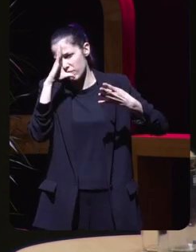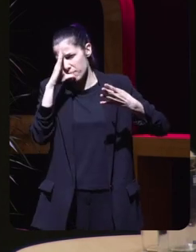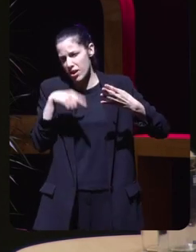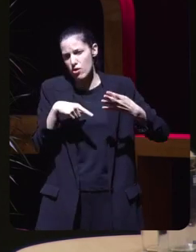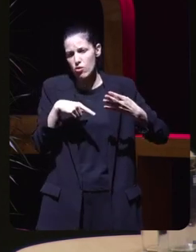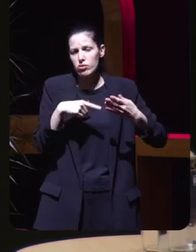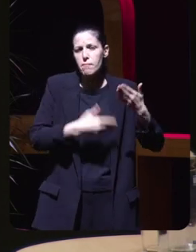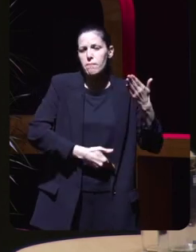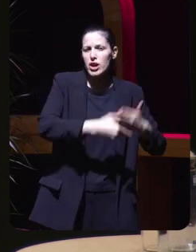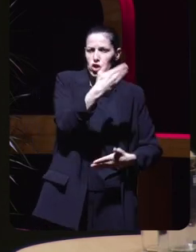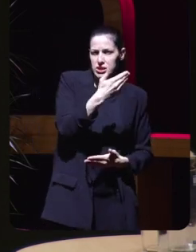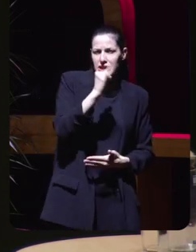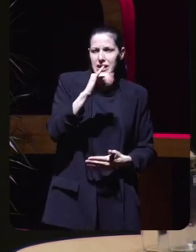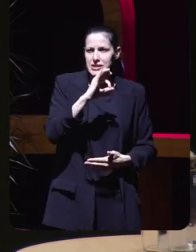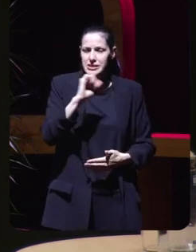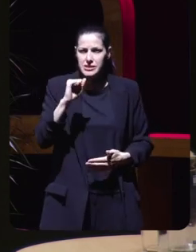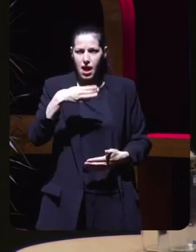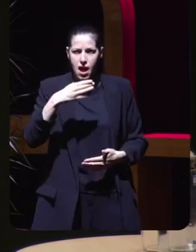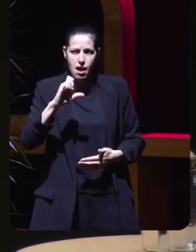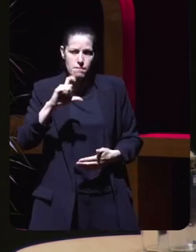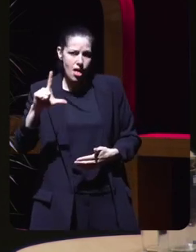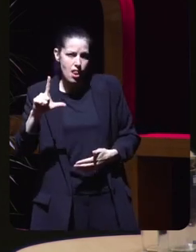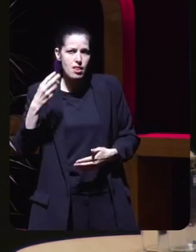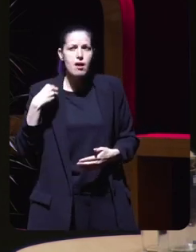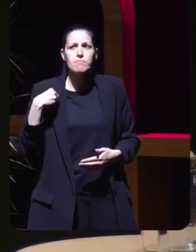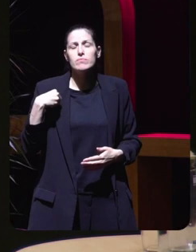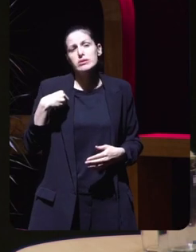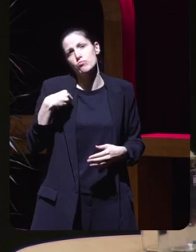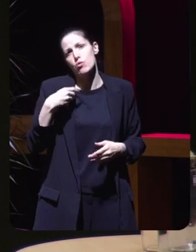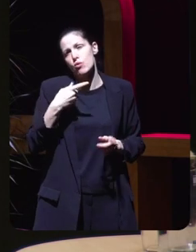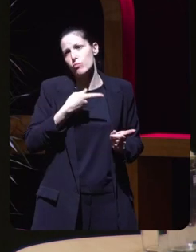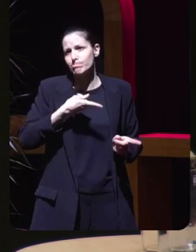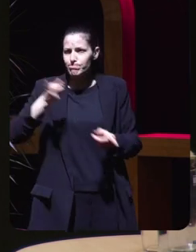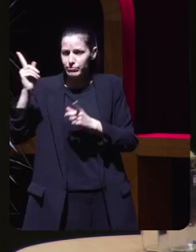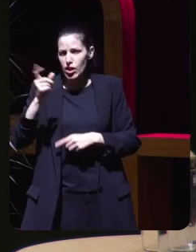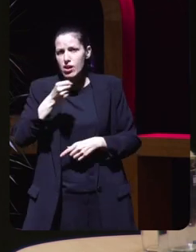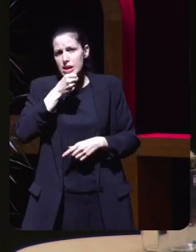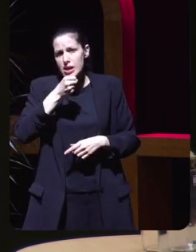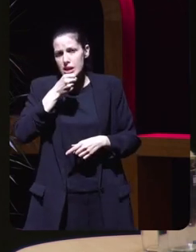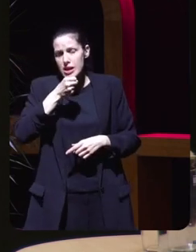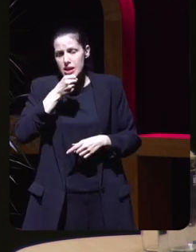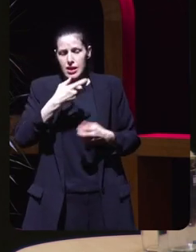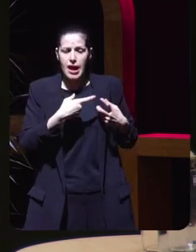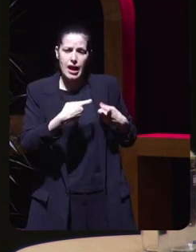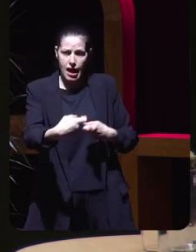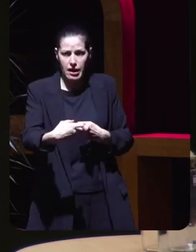Elizabeth tapique que corresponsa de guerra en el corresponsal de guerra histórica Argentina